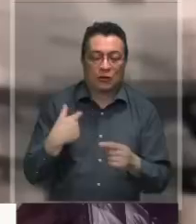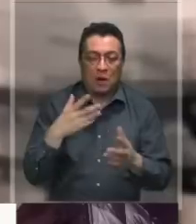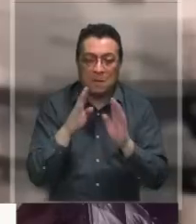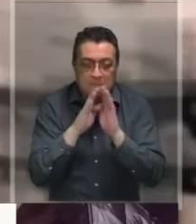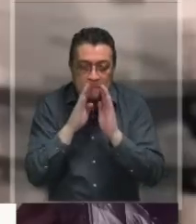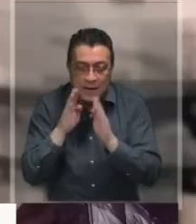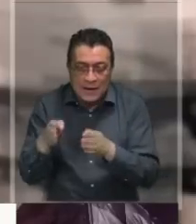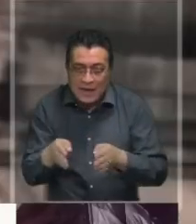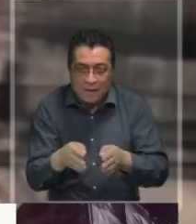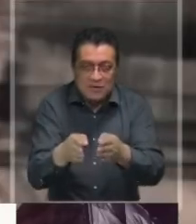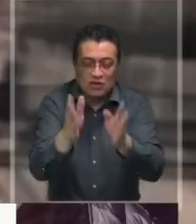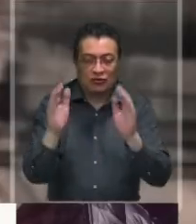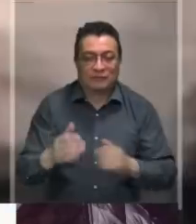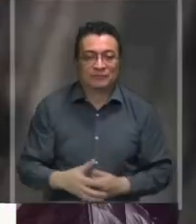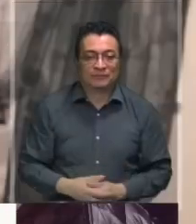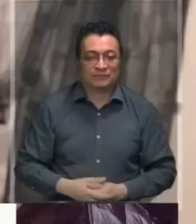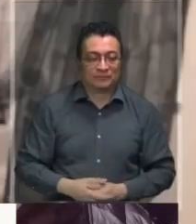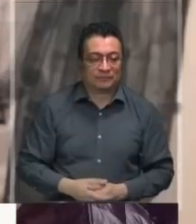rutas.